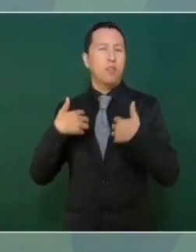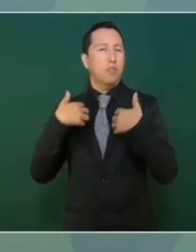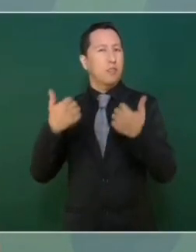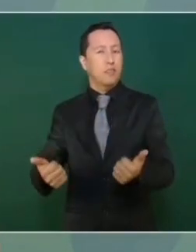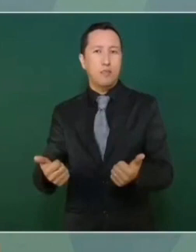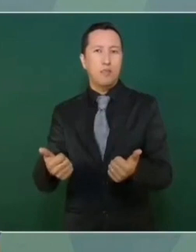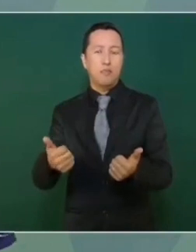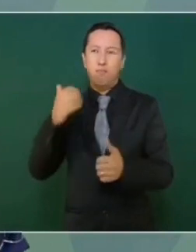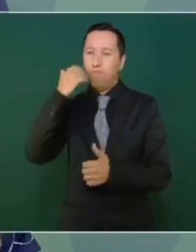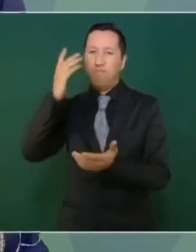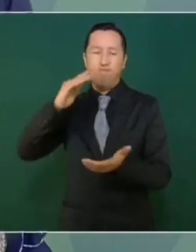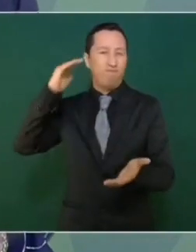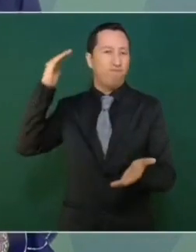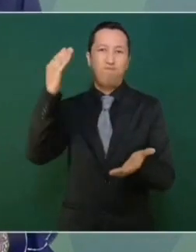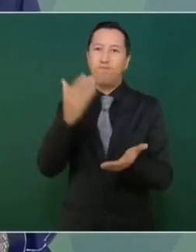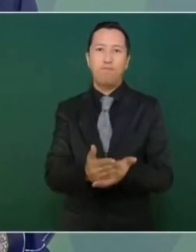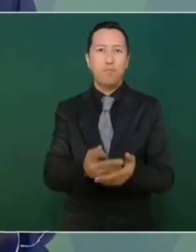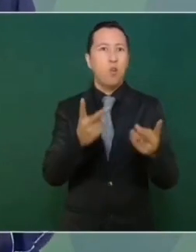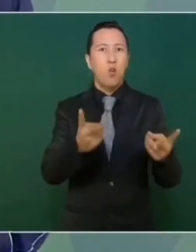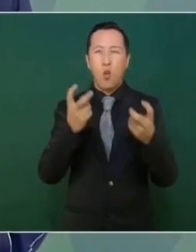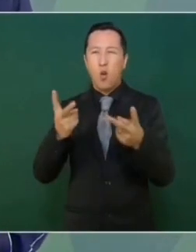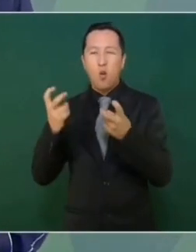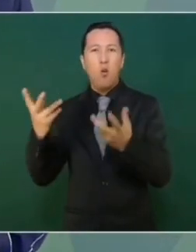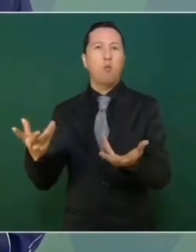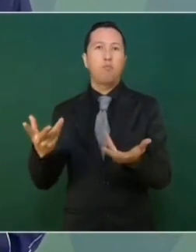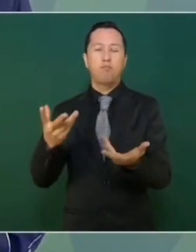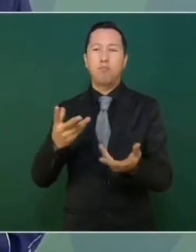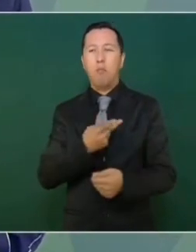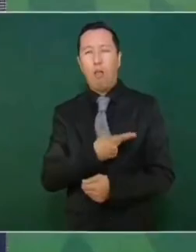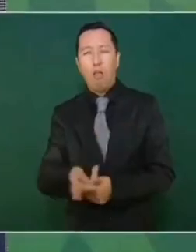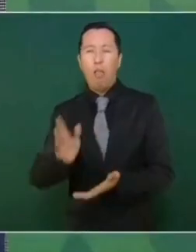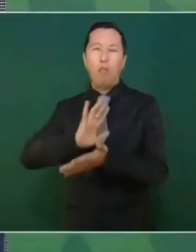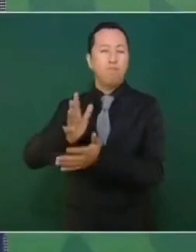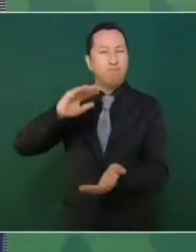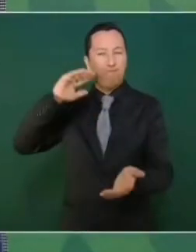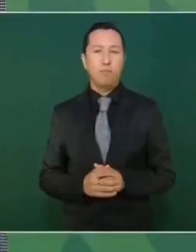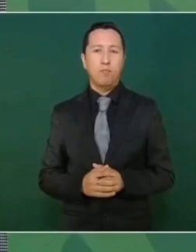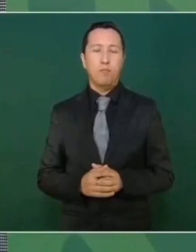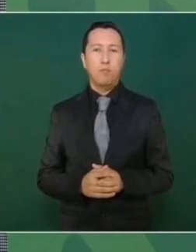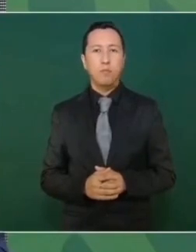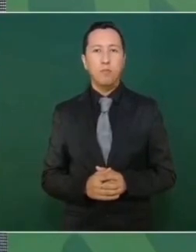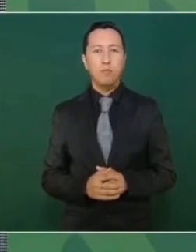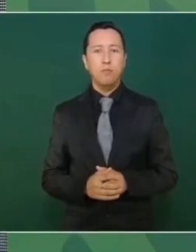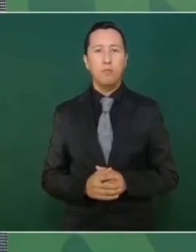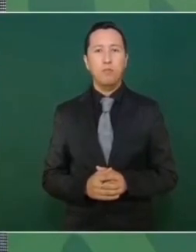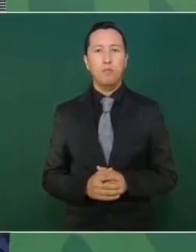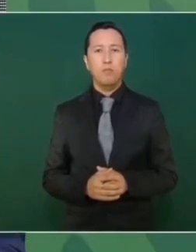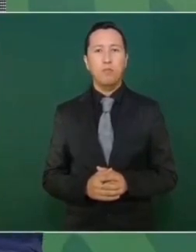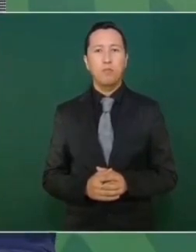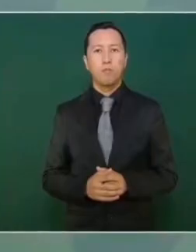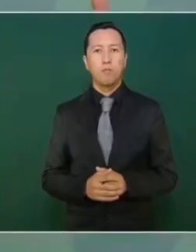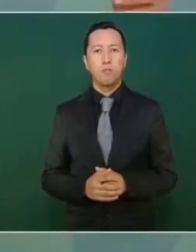oligarquía saqueando a México y empobreciendo y humillando a nuestro pueblo. Ya se acabó